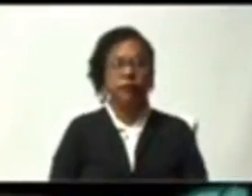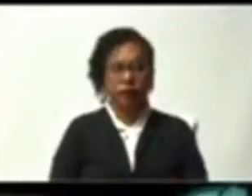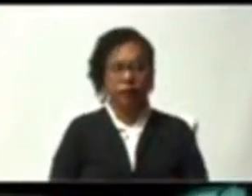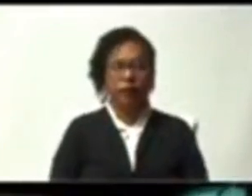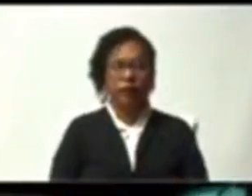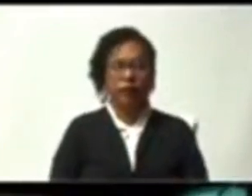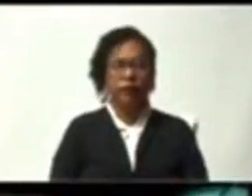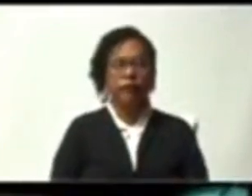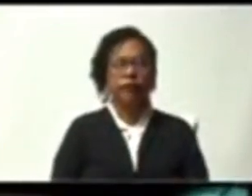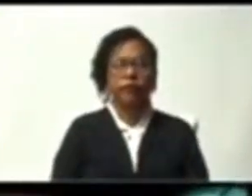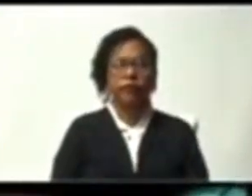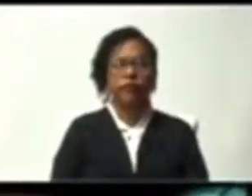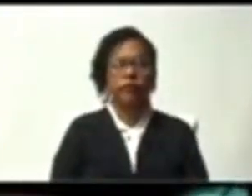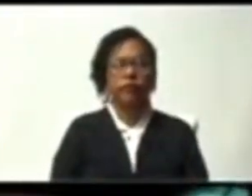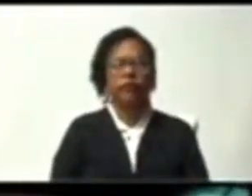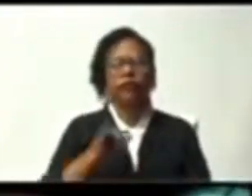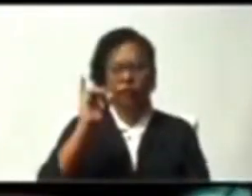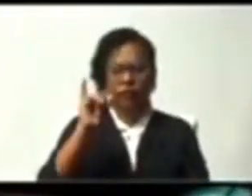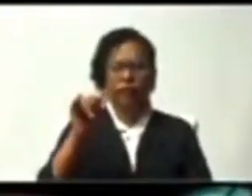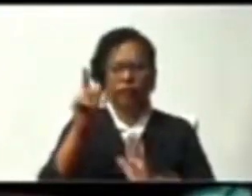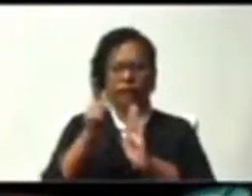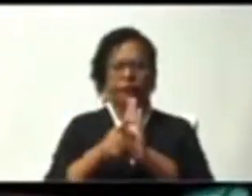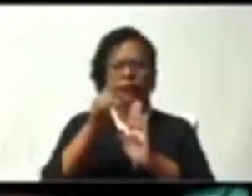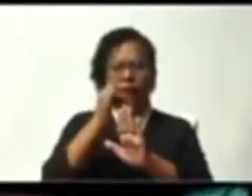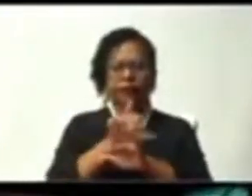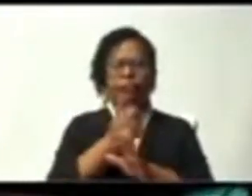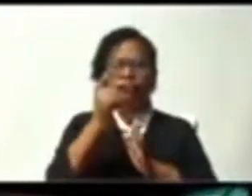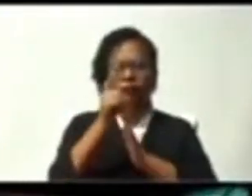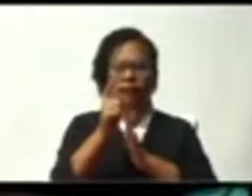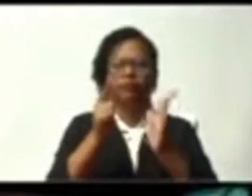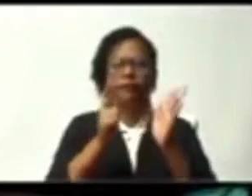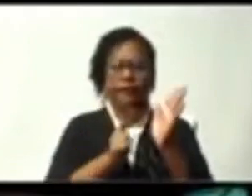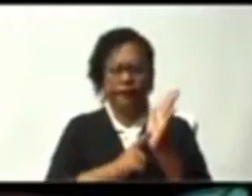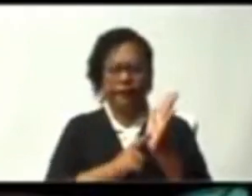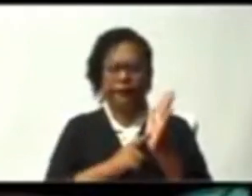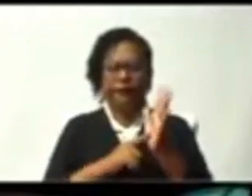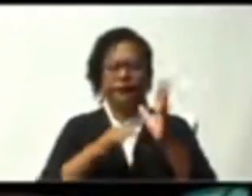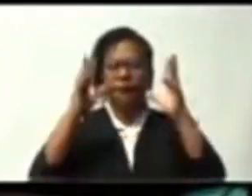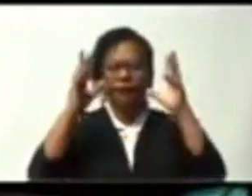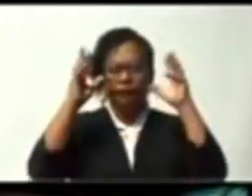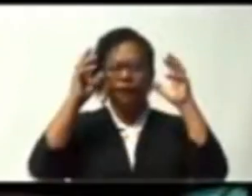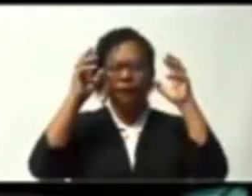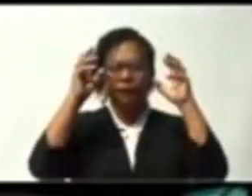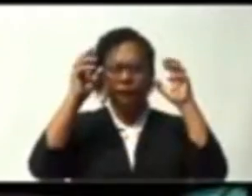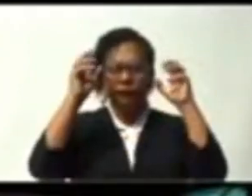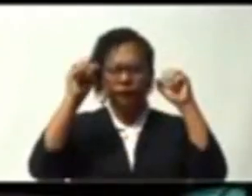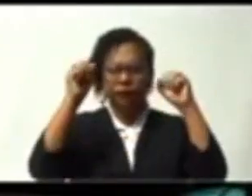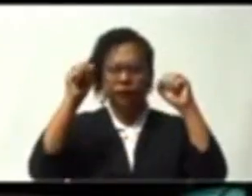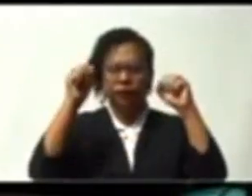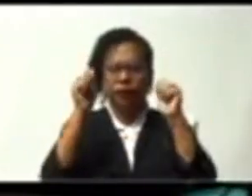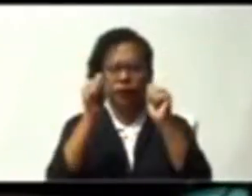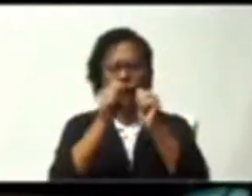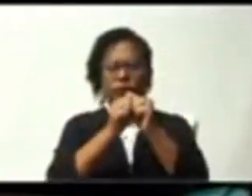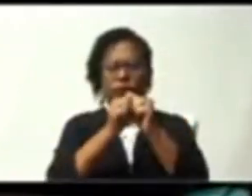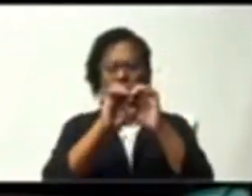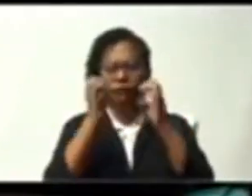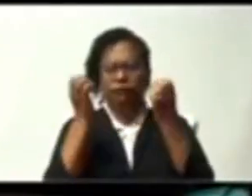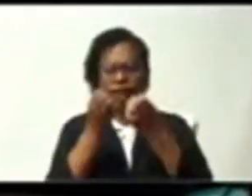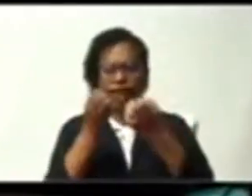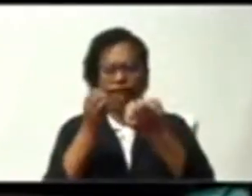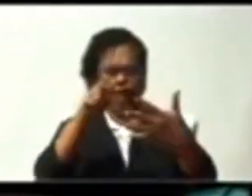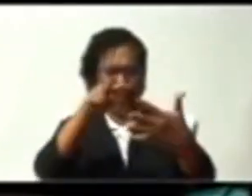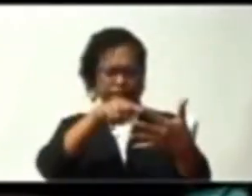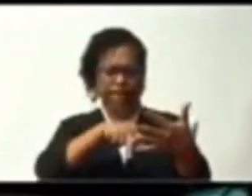Este proyecto de ley que fue observado por el Poder Ejecutivo en 5 aspectos y que desde su